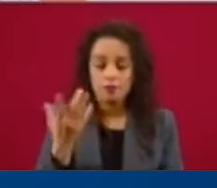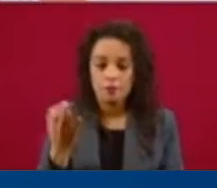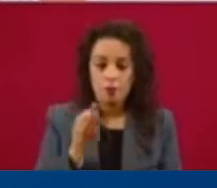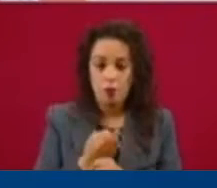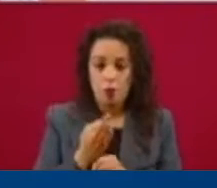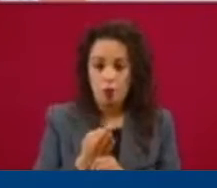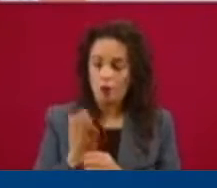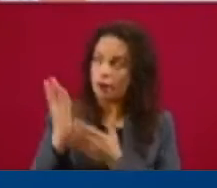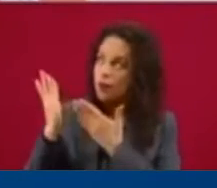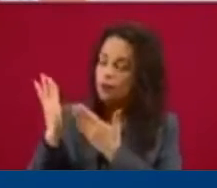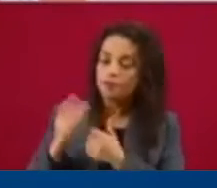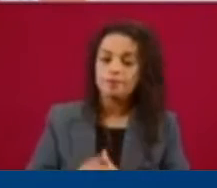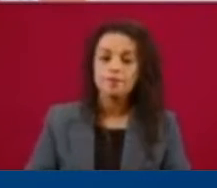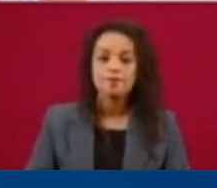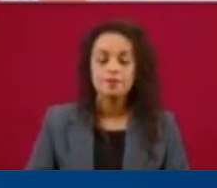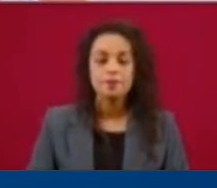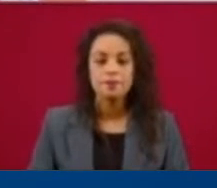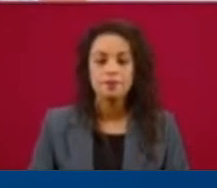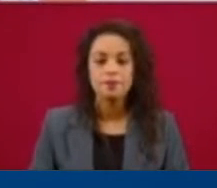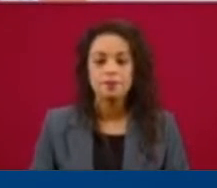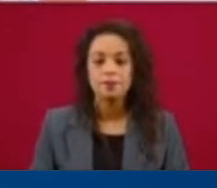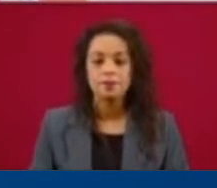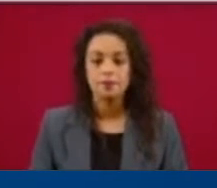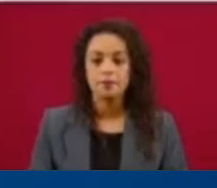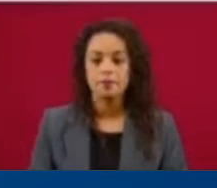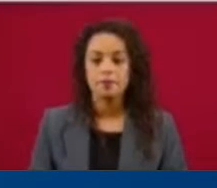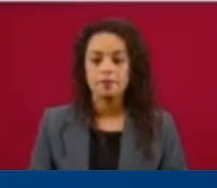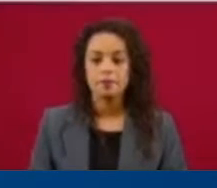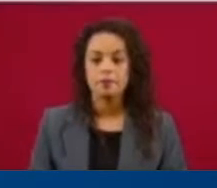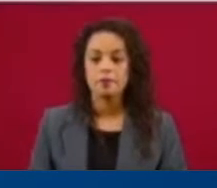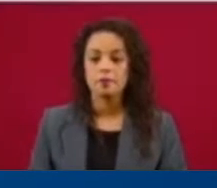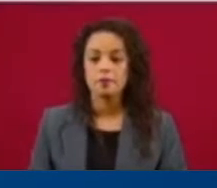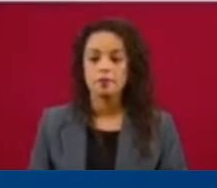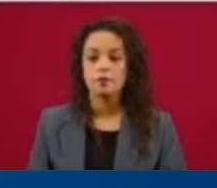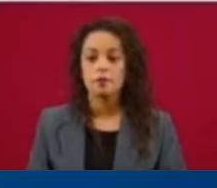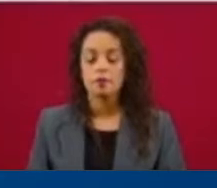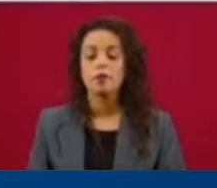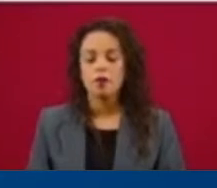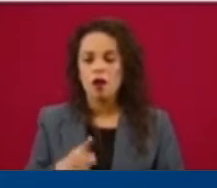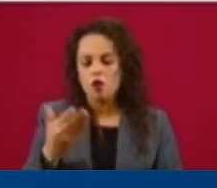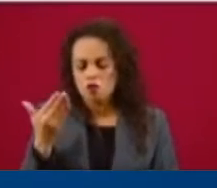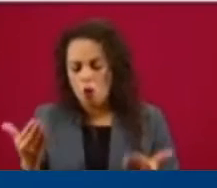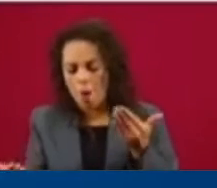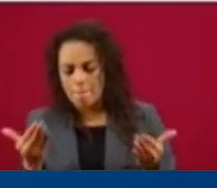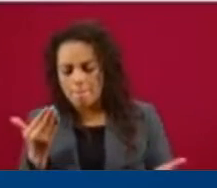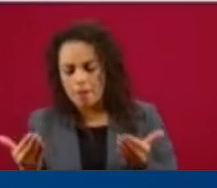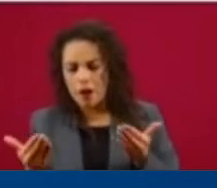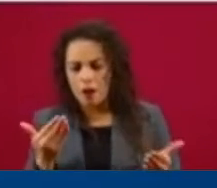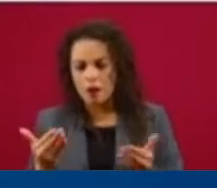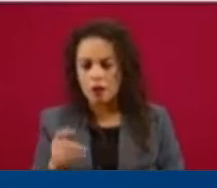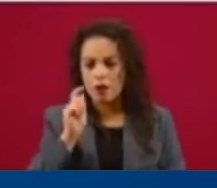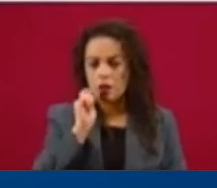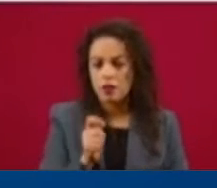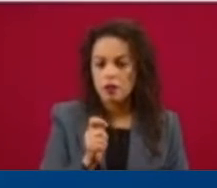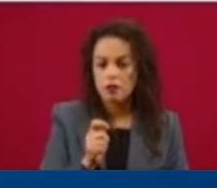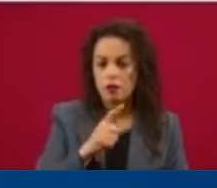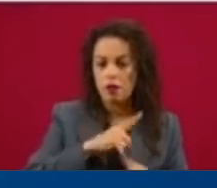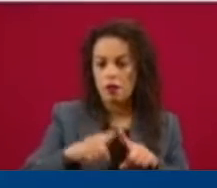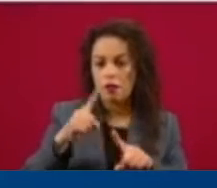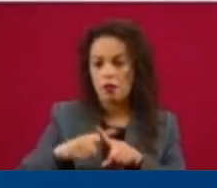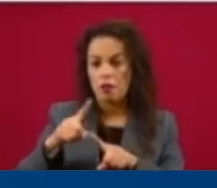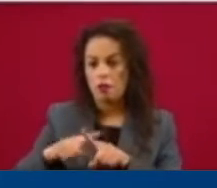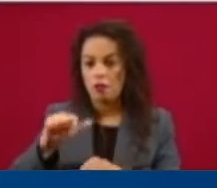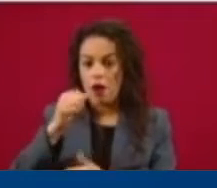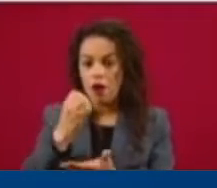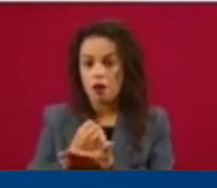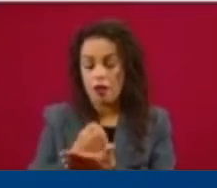en donde se esperaría un ejercicio diferente de los recursos y eso suponiendo que este aumento del 2 por ciento efectivamente y se haya ejército